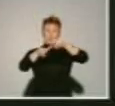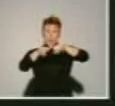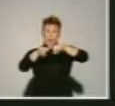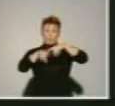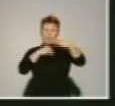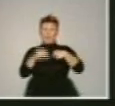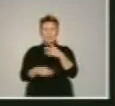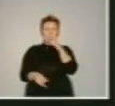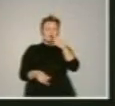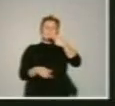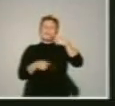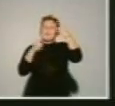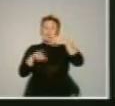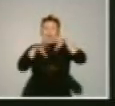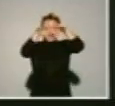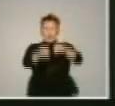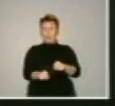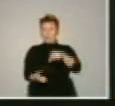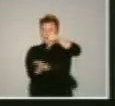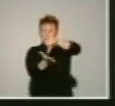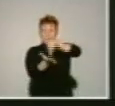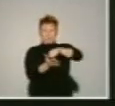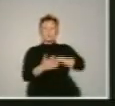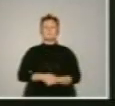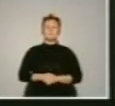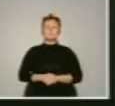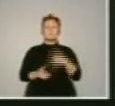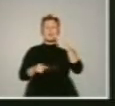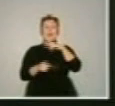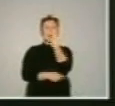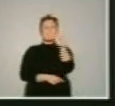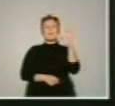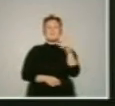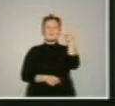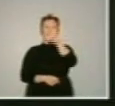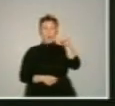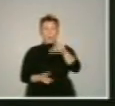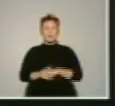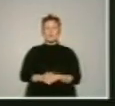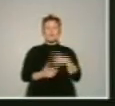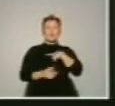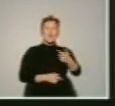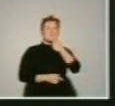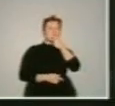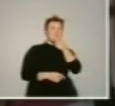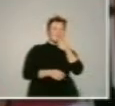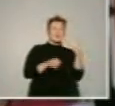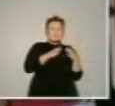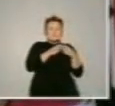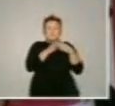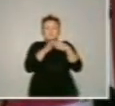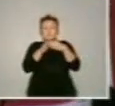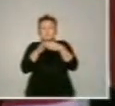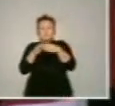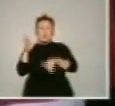propósito de conquistar la ciudad. El 20 de julio, las fragatas británicas fondean en las proximidades